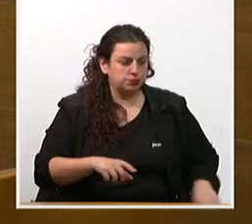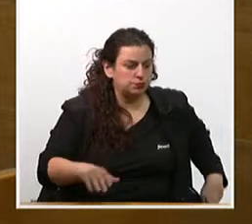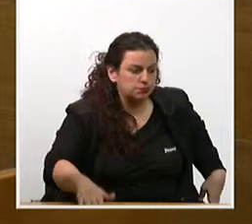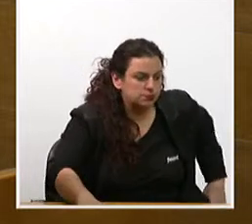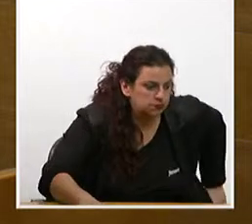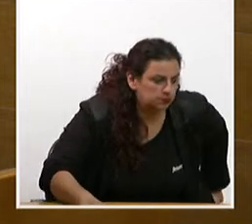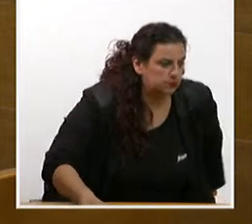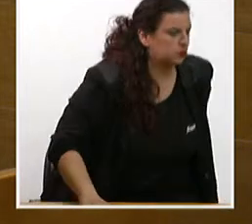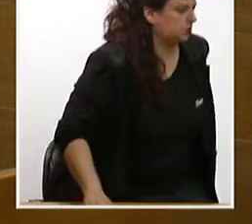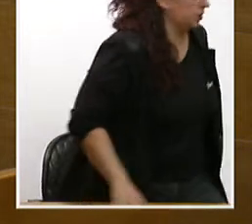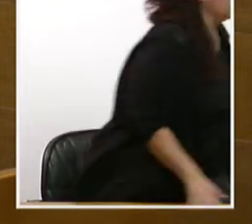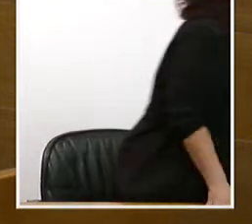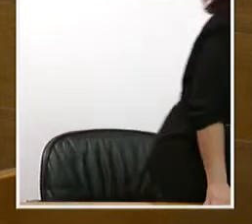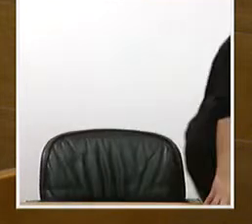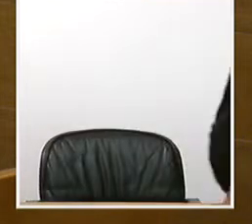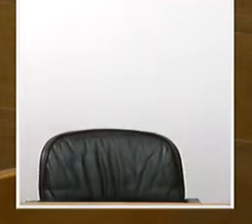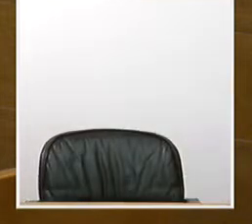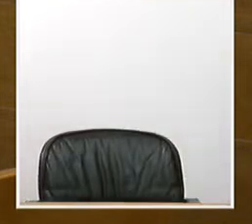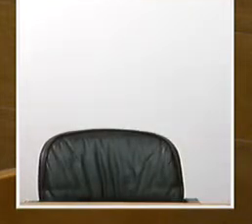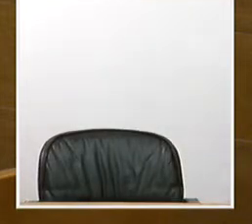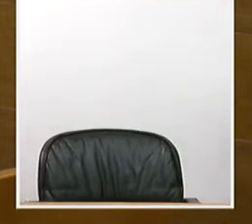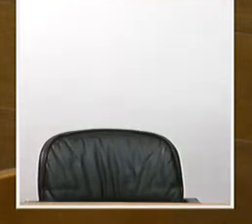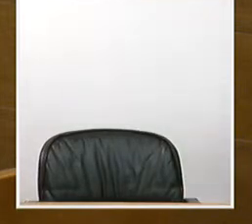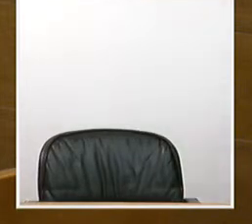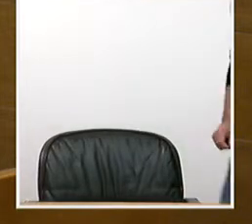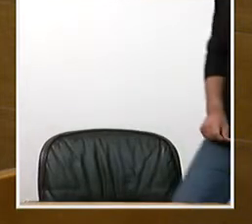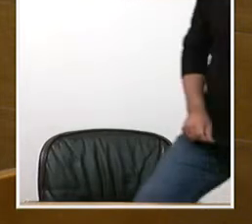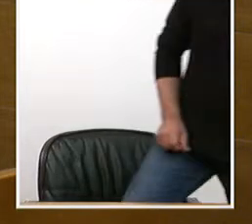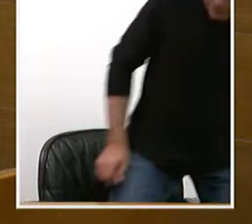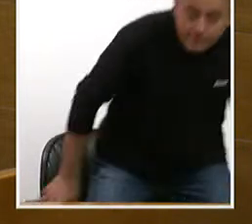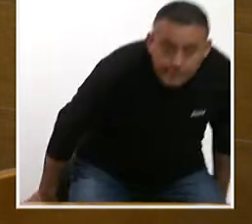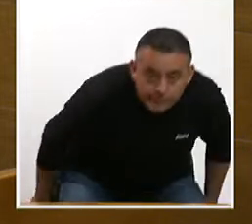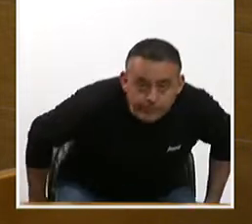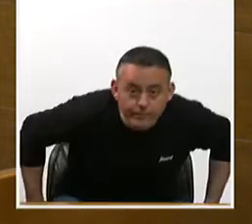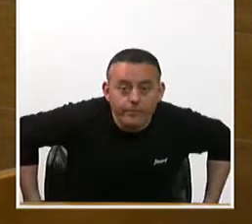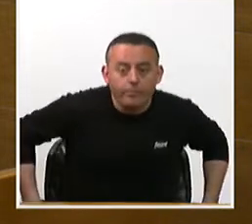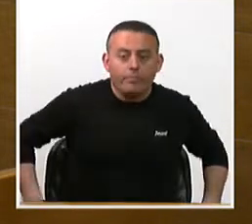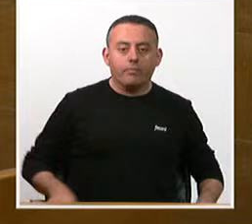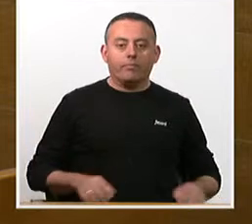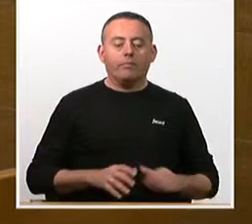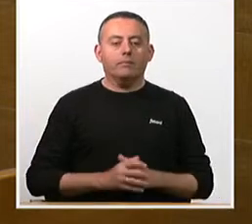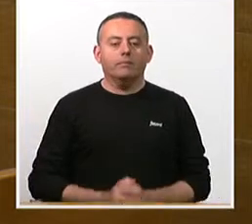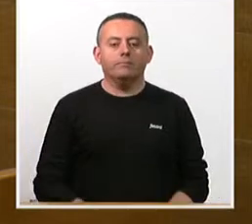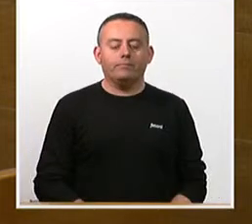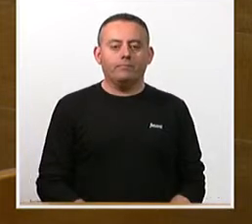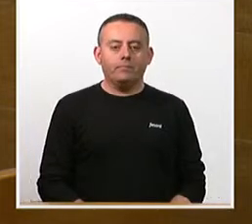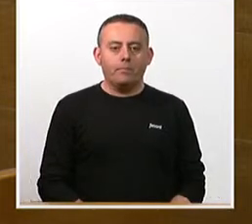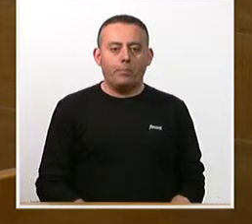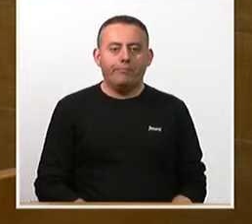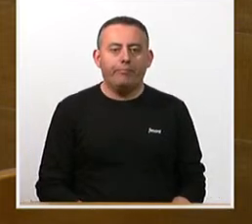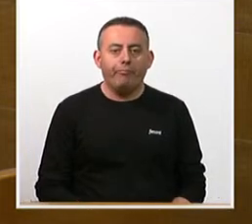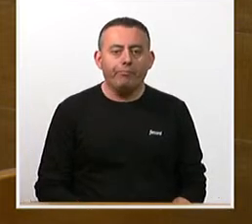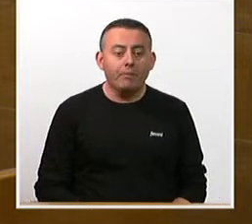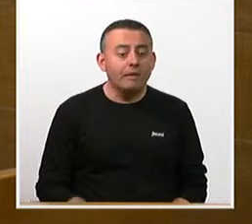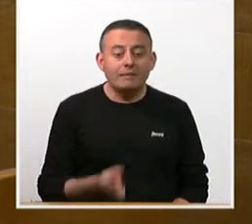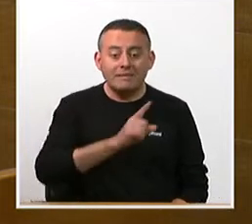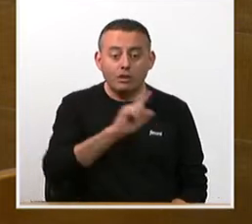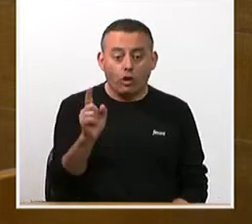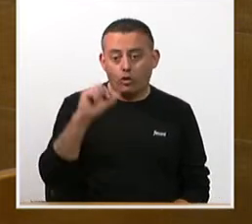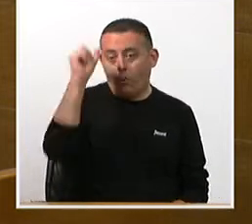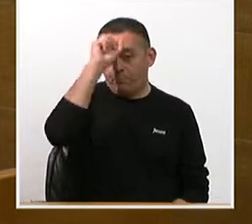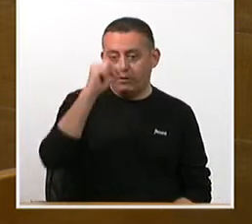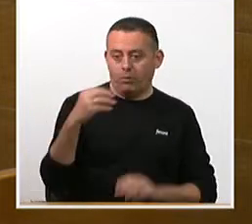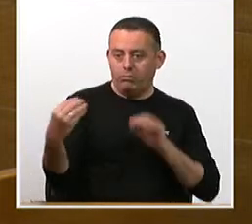manera no crear trincheras ideológicas y posturas inamovibles que nos enfrentan y no nos llevan a ninguna parte y no